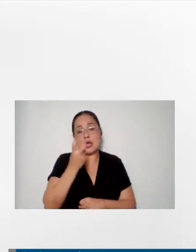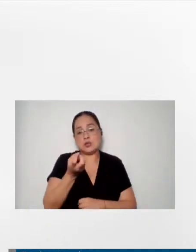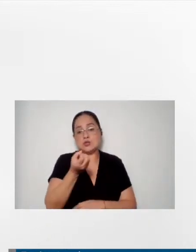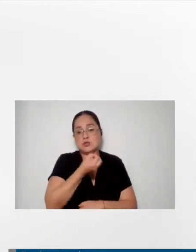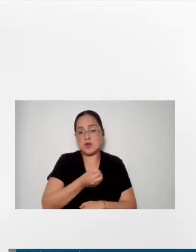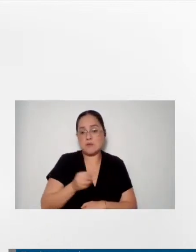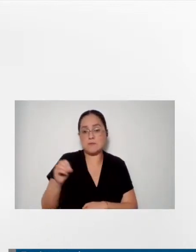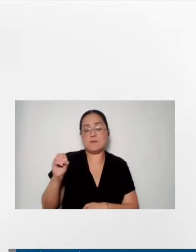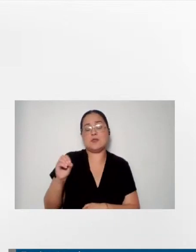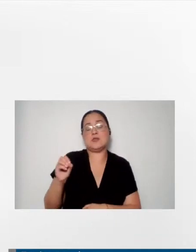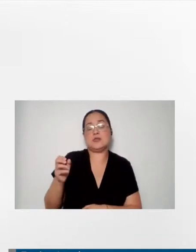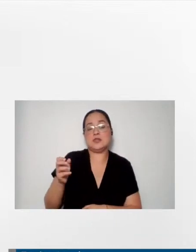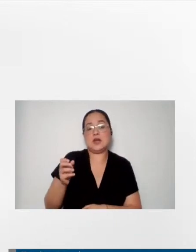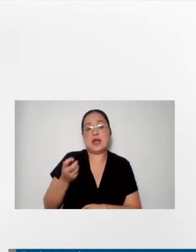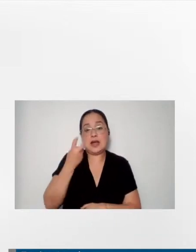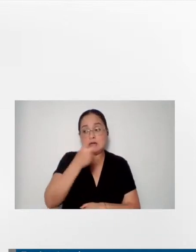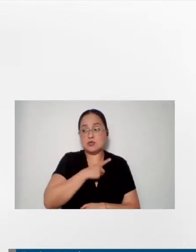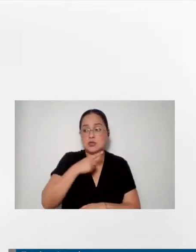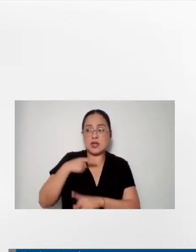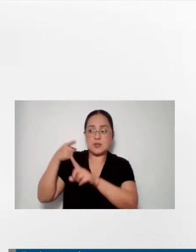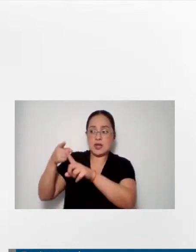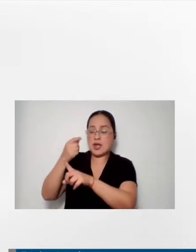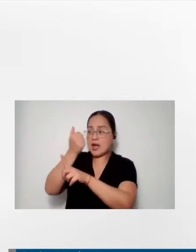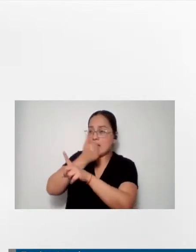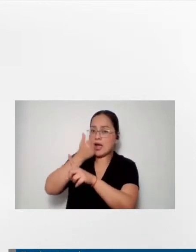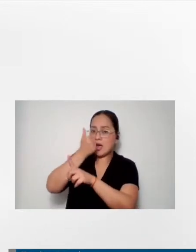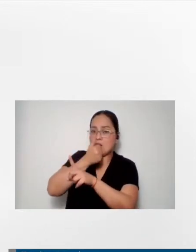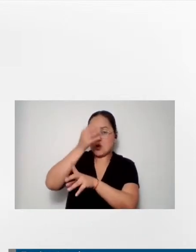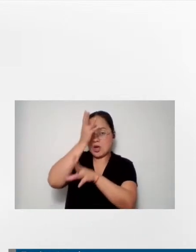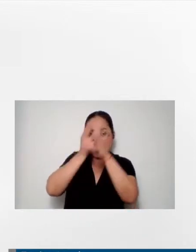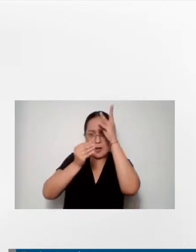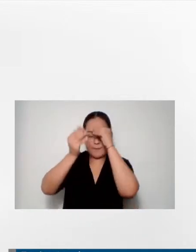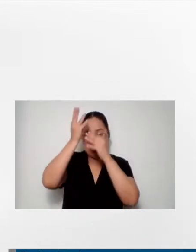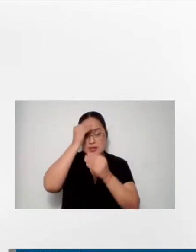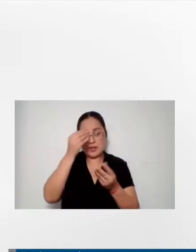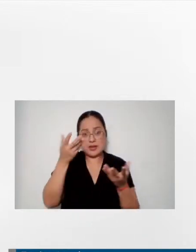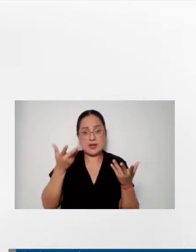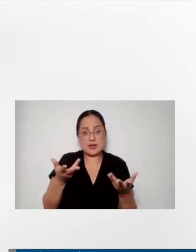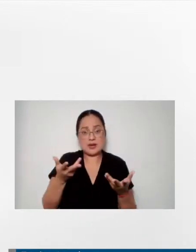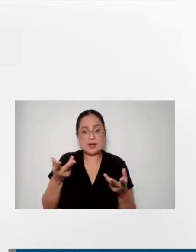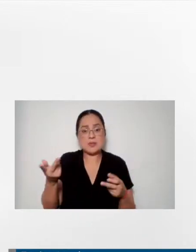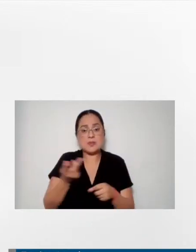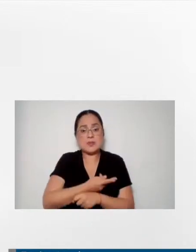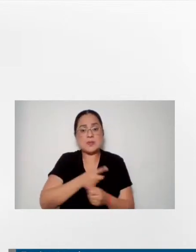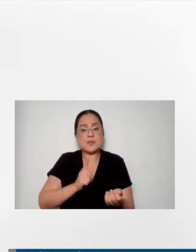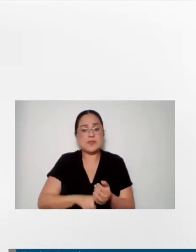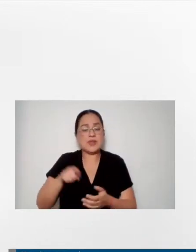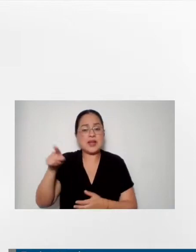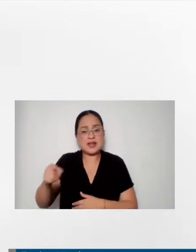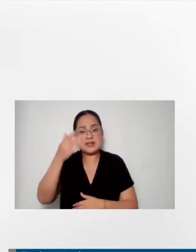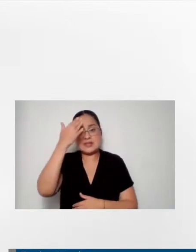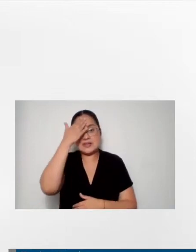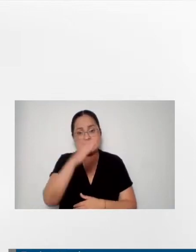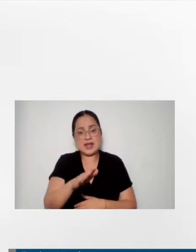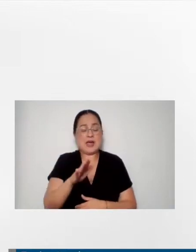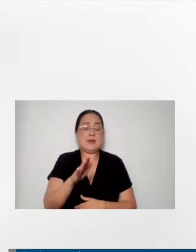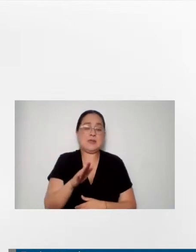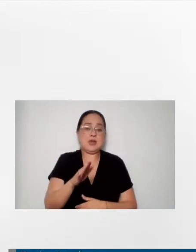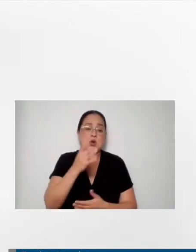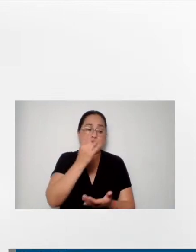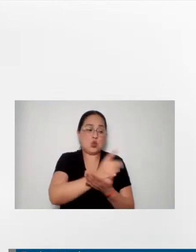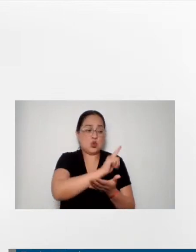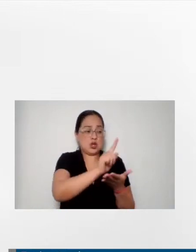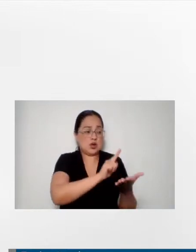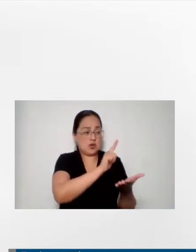como transmitirles esa lógica de que, pues es que es eso, o sea, se quedaron con la mitad de la carrera si solamente leen la ley o